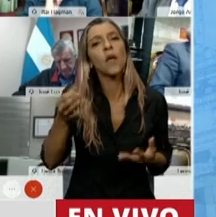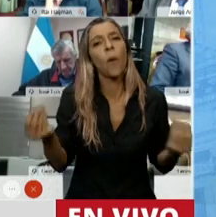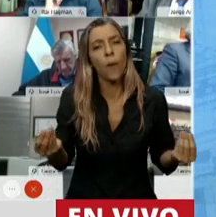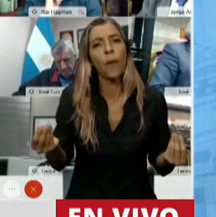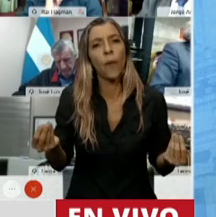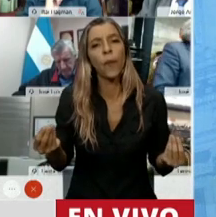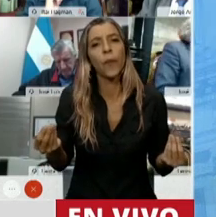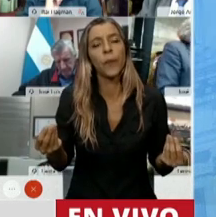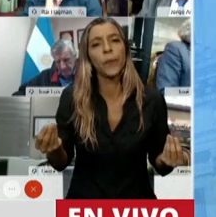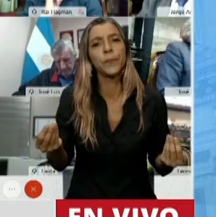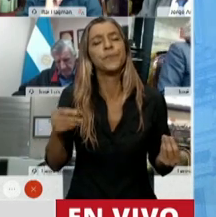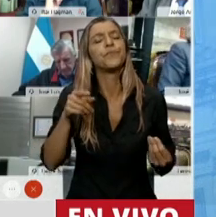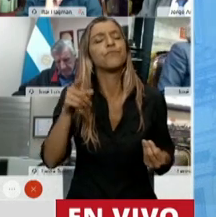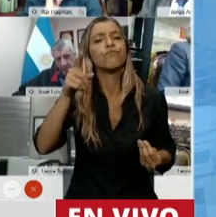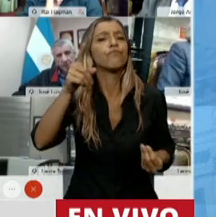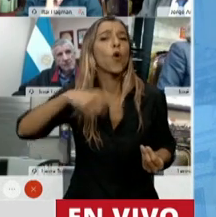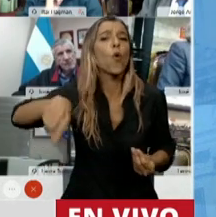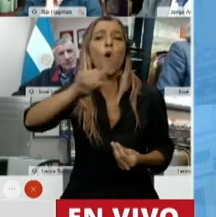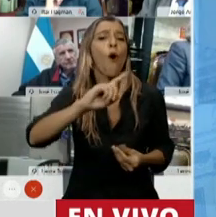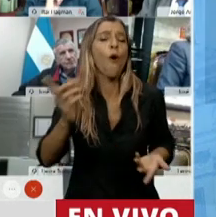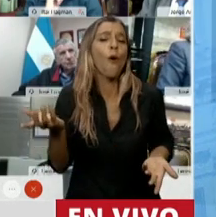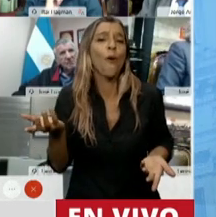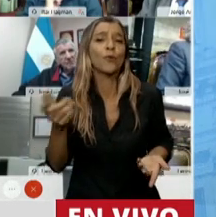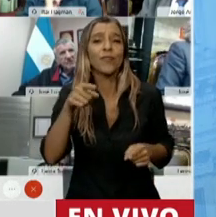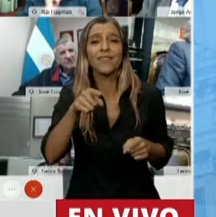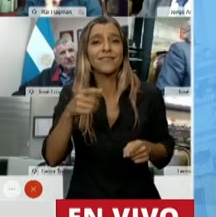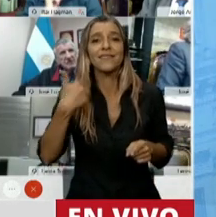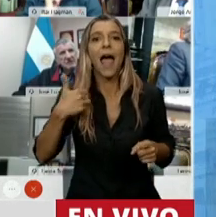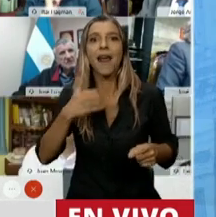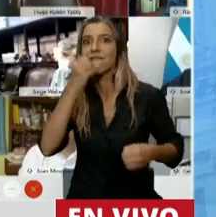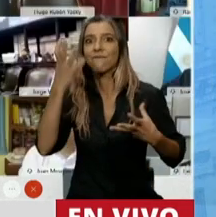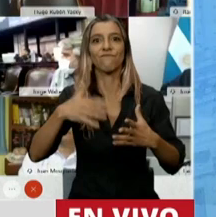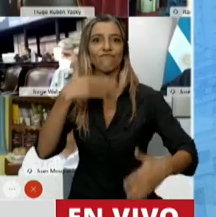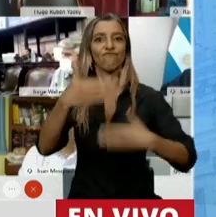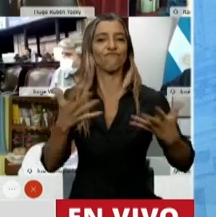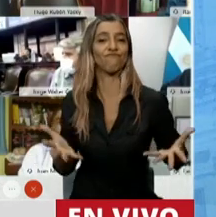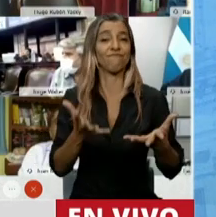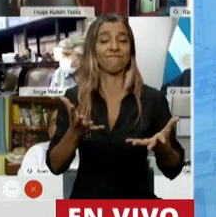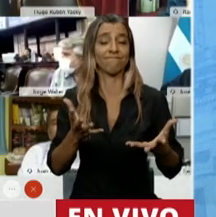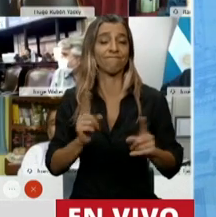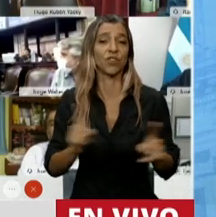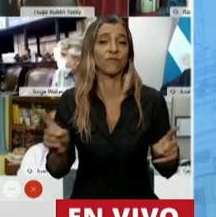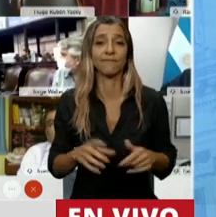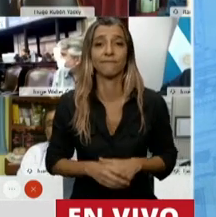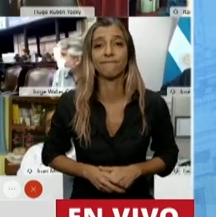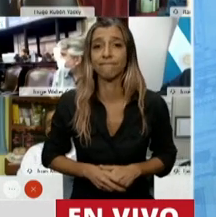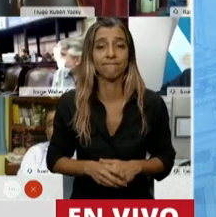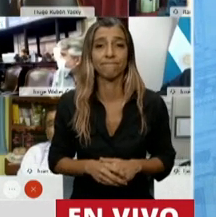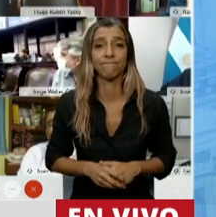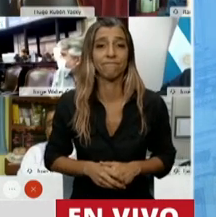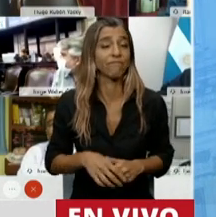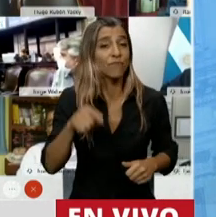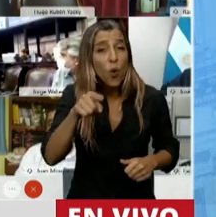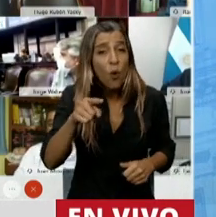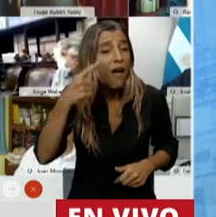eso que ustedes no van a sacar el país adelante. Créanselo.